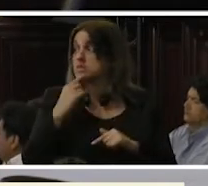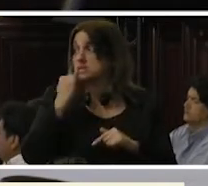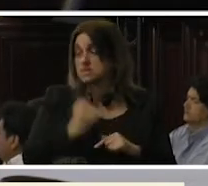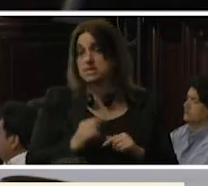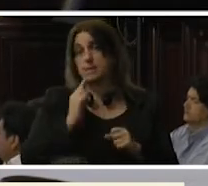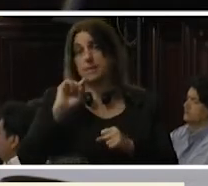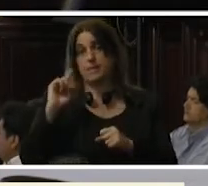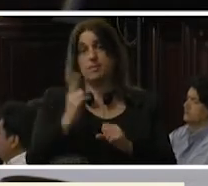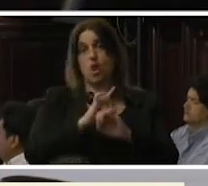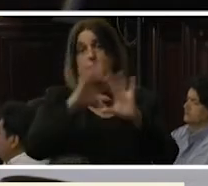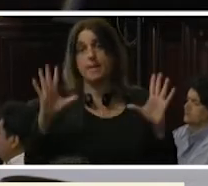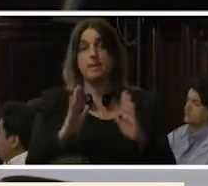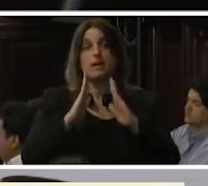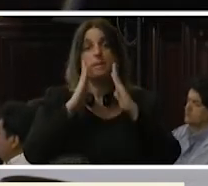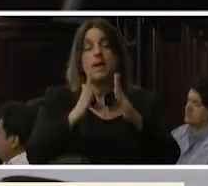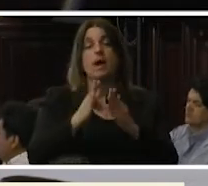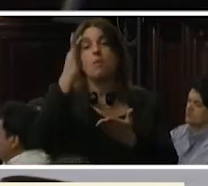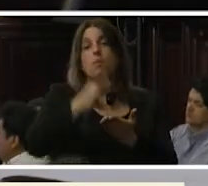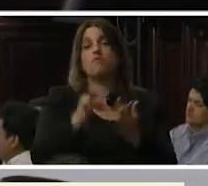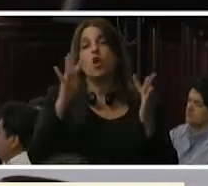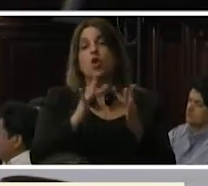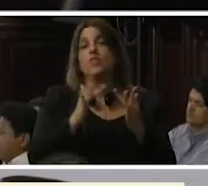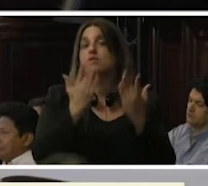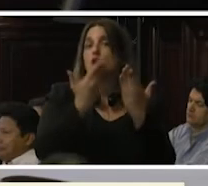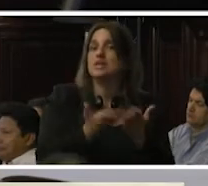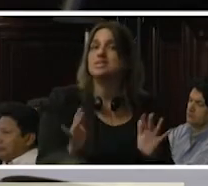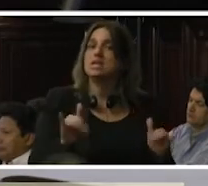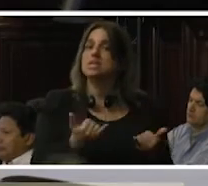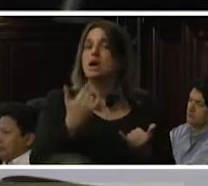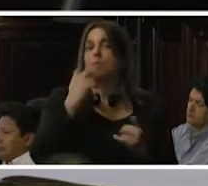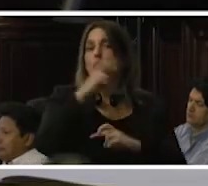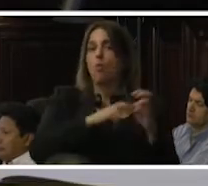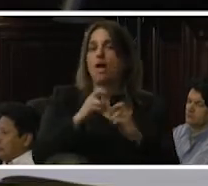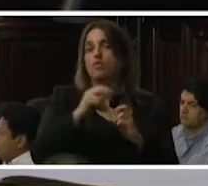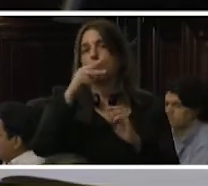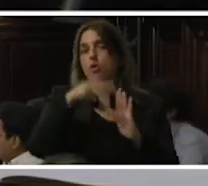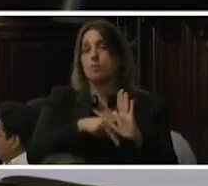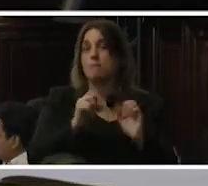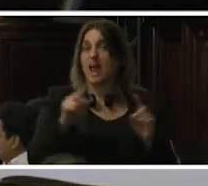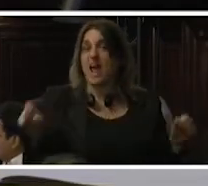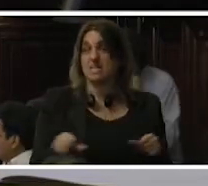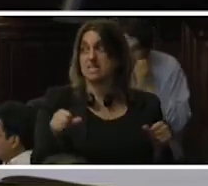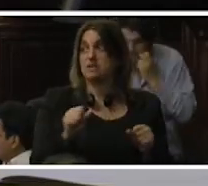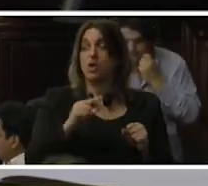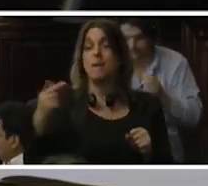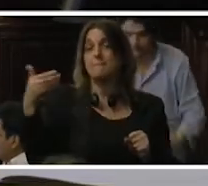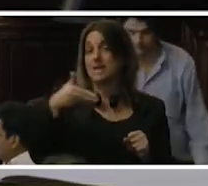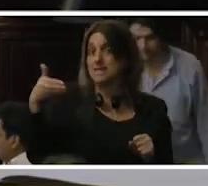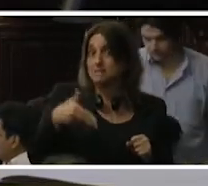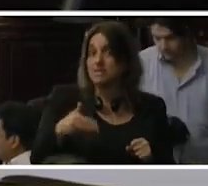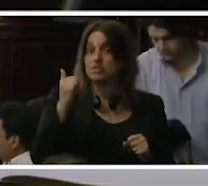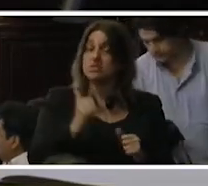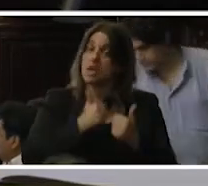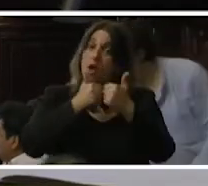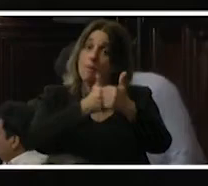e informado para pueblos en contacto inicial, disponiendo protocolos para su implementación, con la participación y